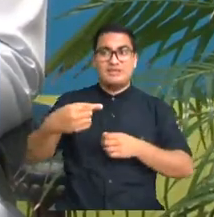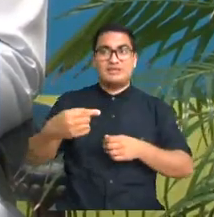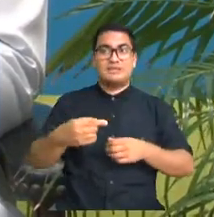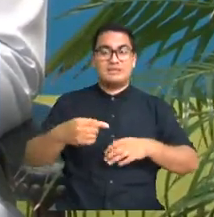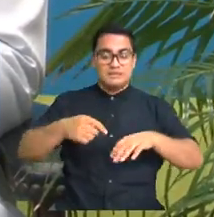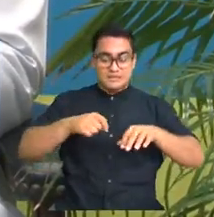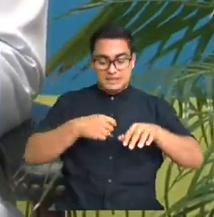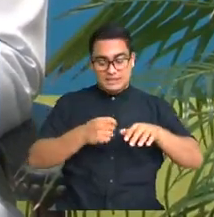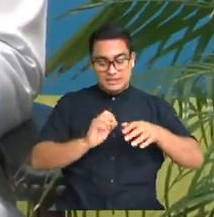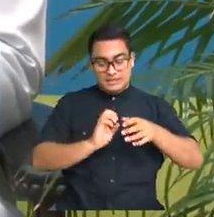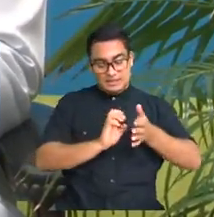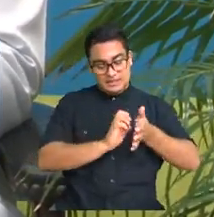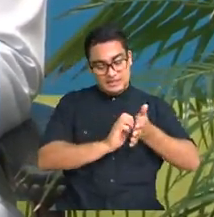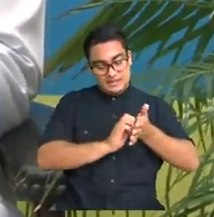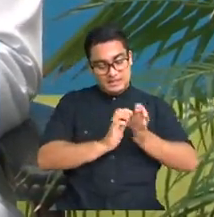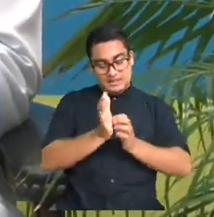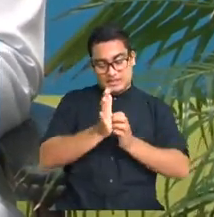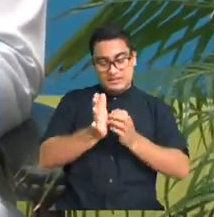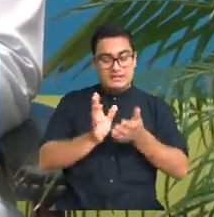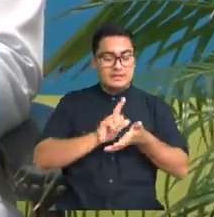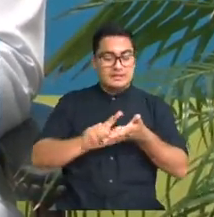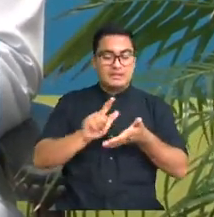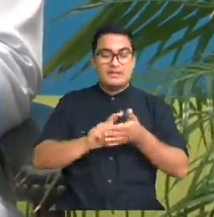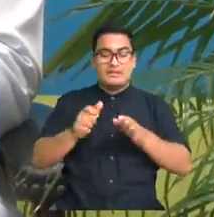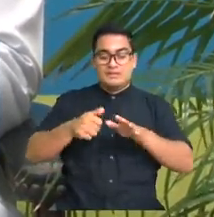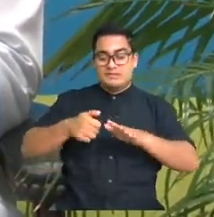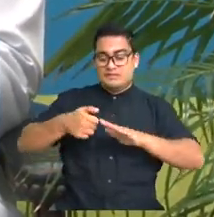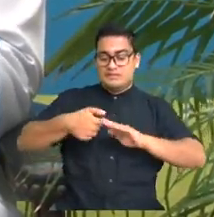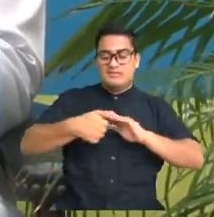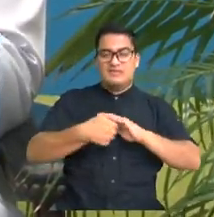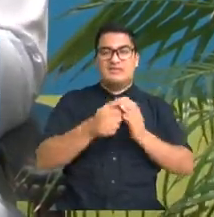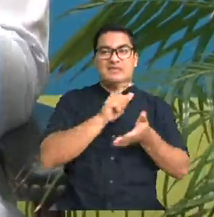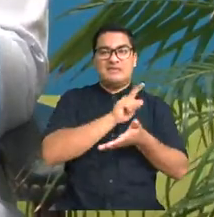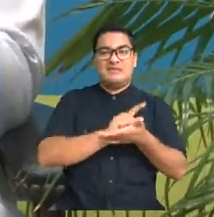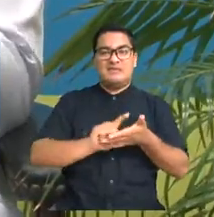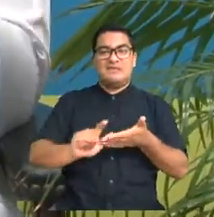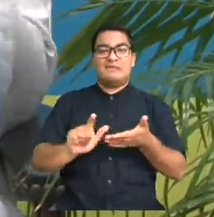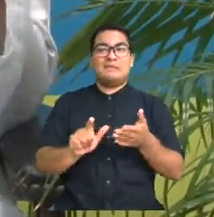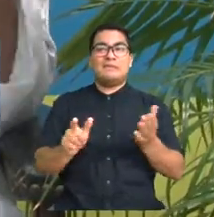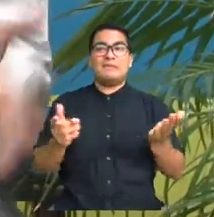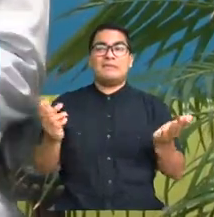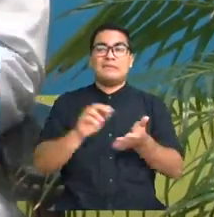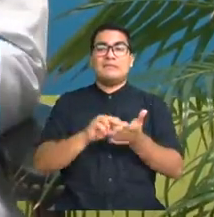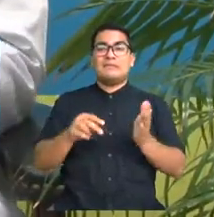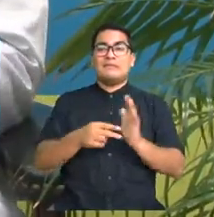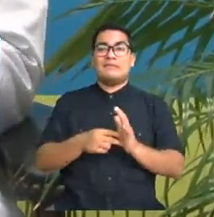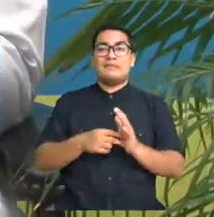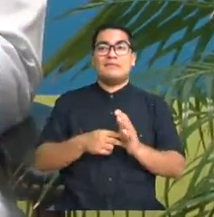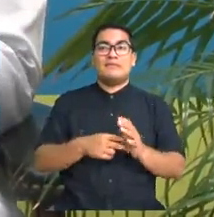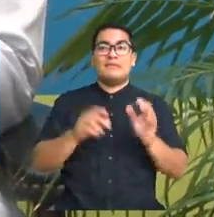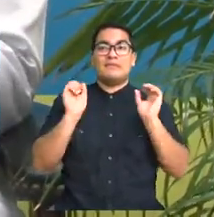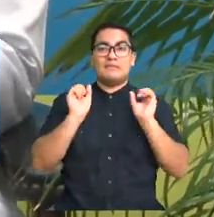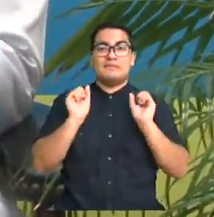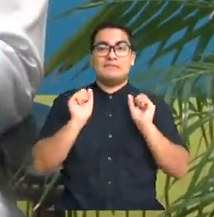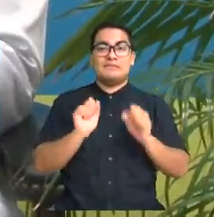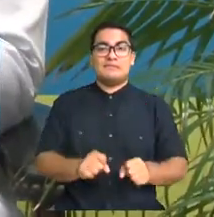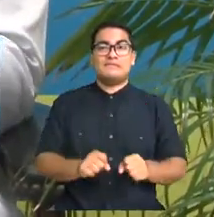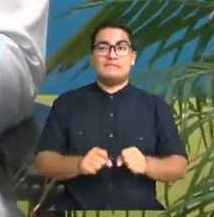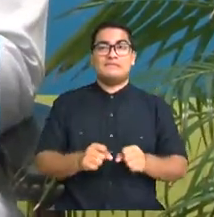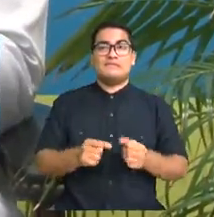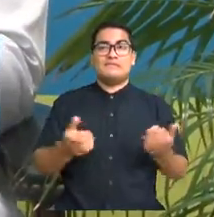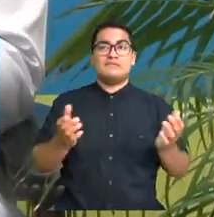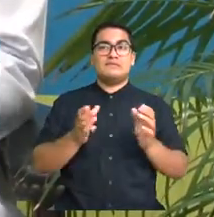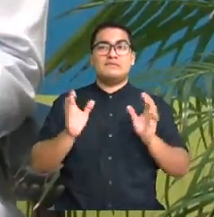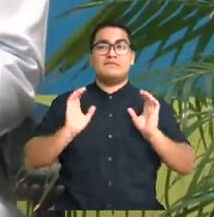de las uñas, mantenerlas cortas, limadas, limpias, todo eso es para mantener todo lo que es